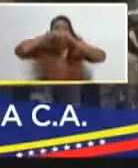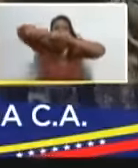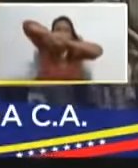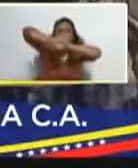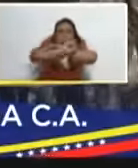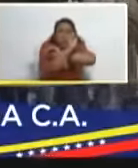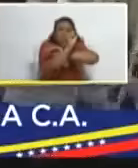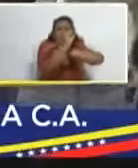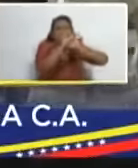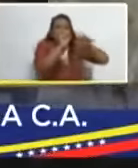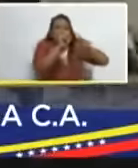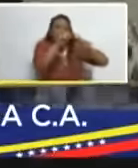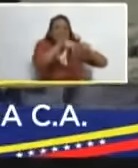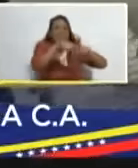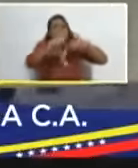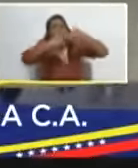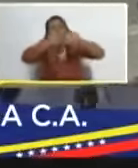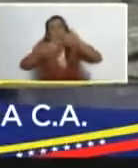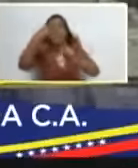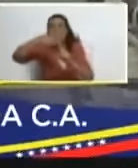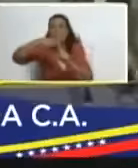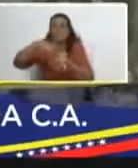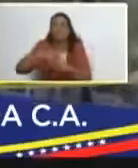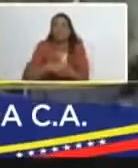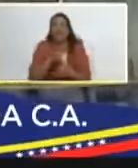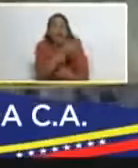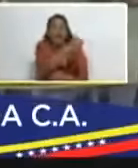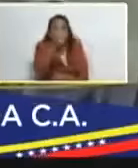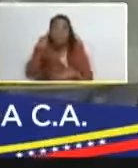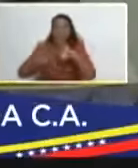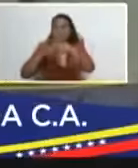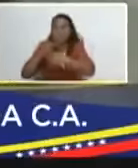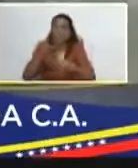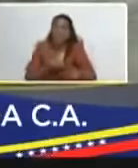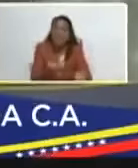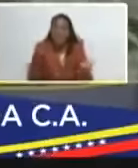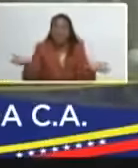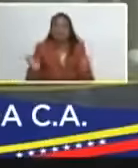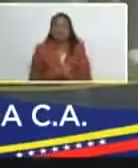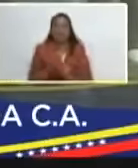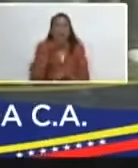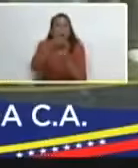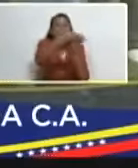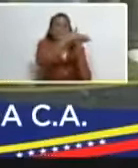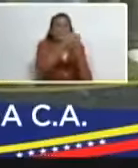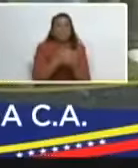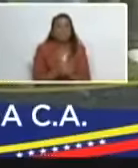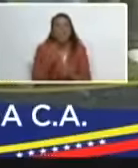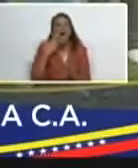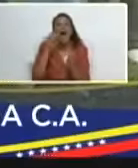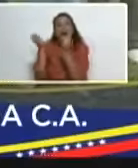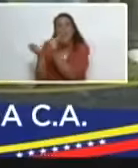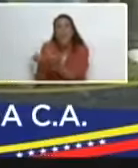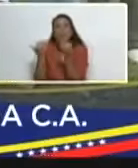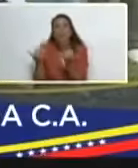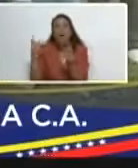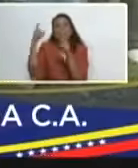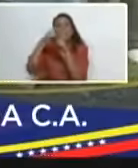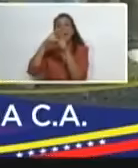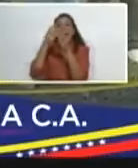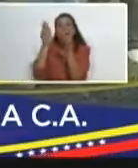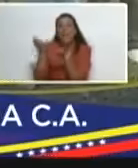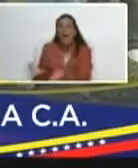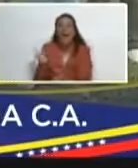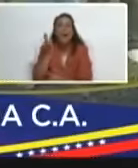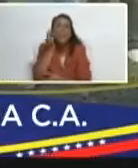genético, con el aporte económico que también podemos dar cada uno de los productores que aquí se encuentran. Y bueno, le doy la palabra aquí a nuestra